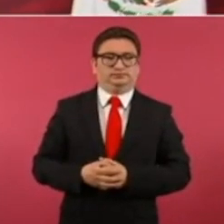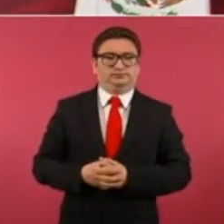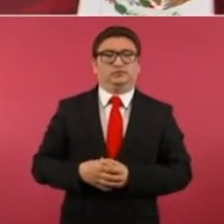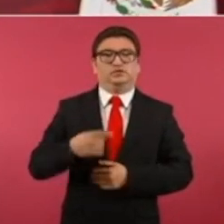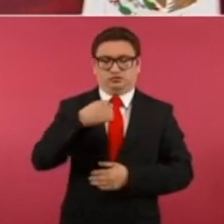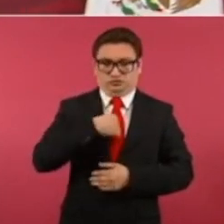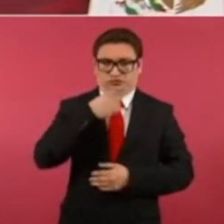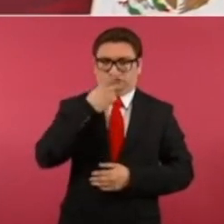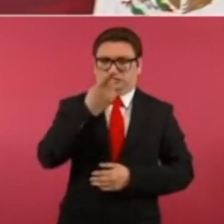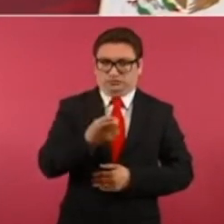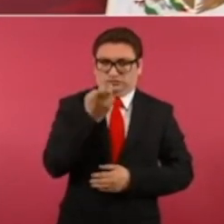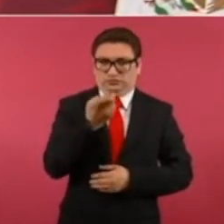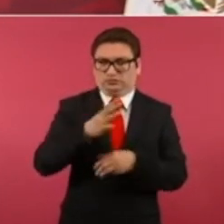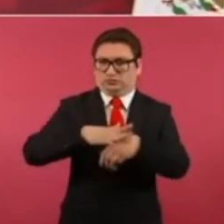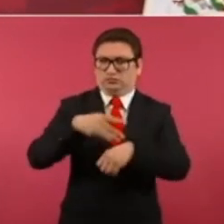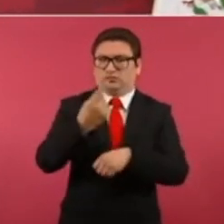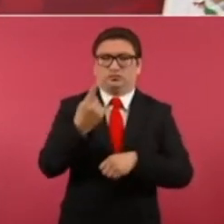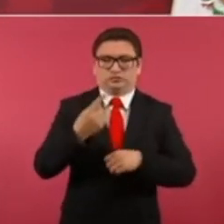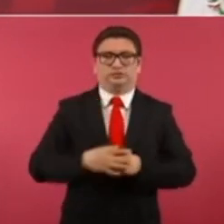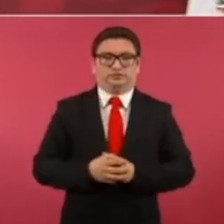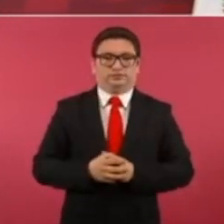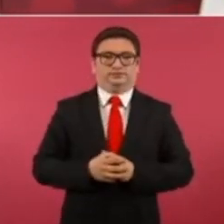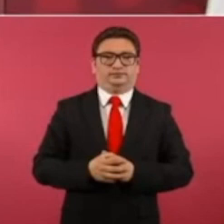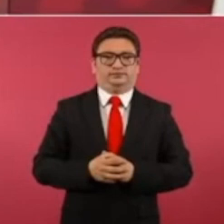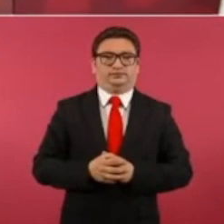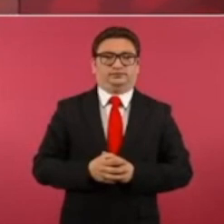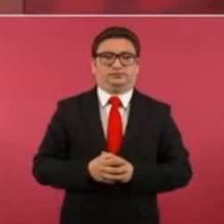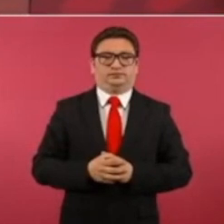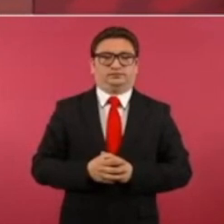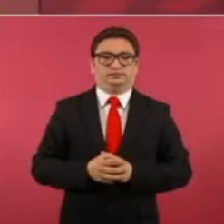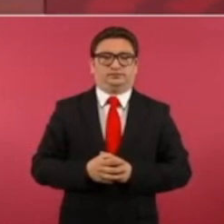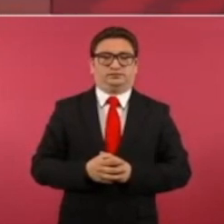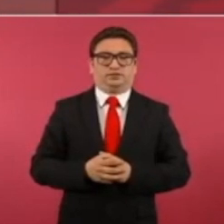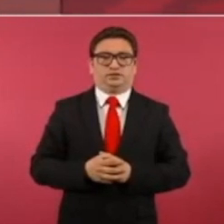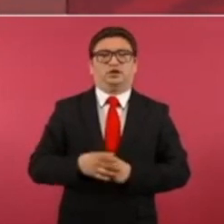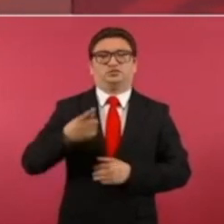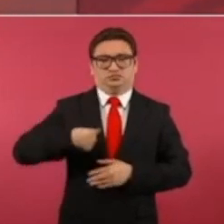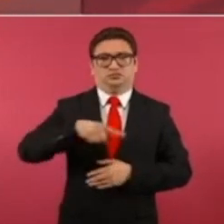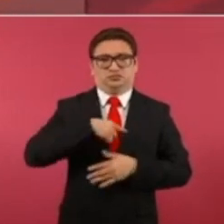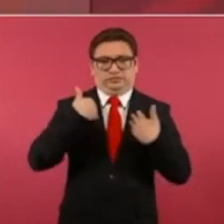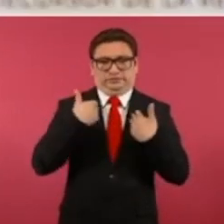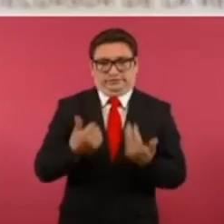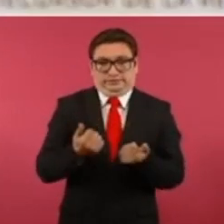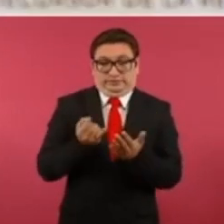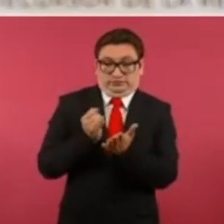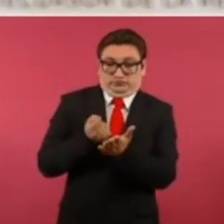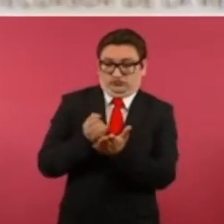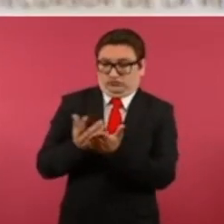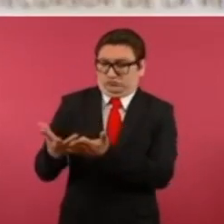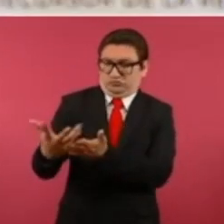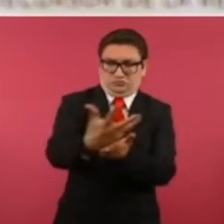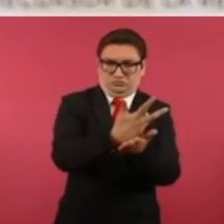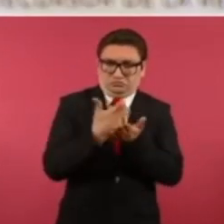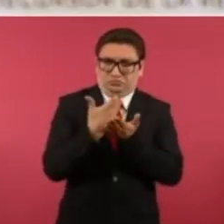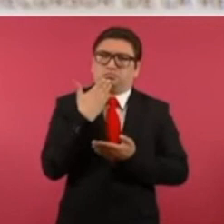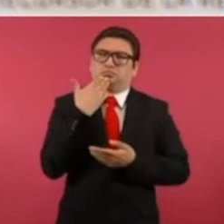Y digo esto también porque nos ayuda mucho en tener una buena recaudación.